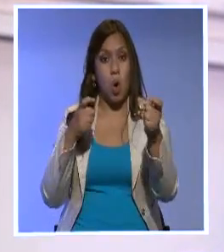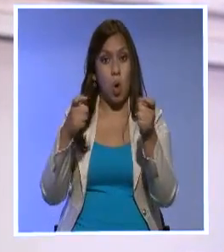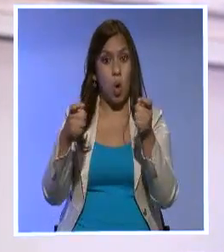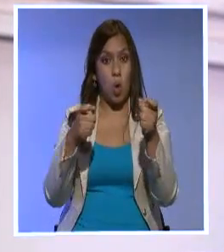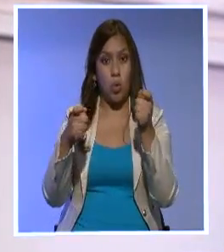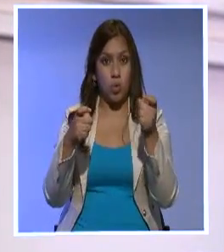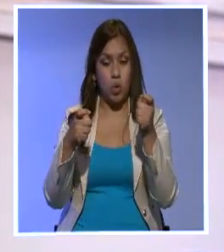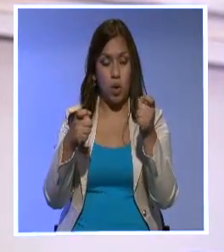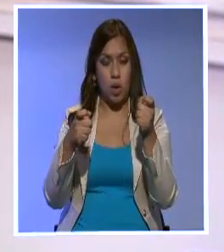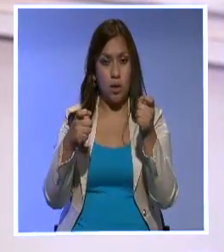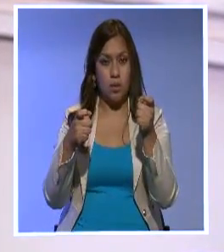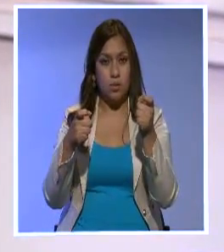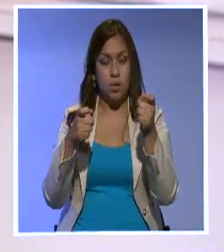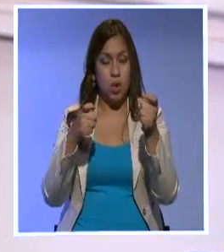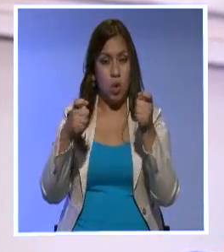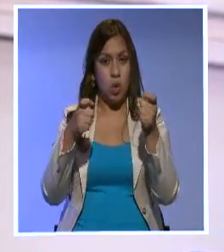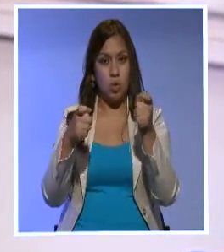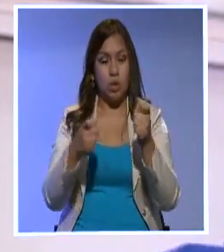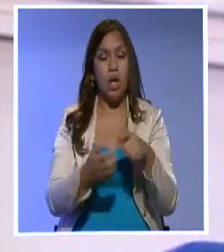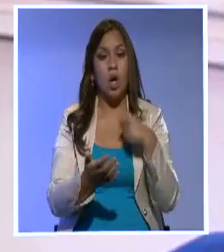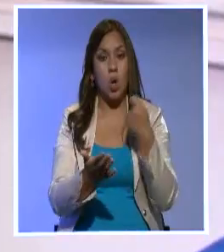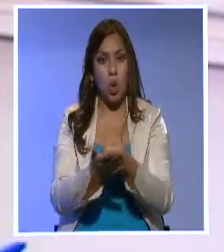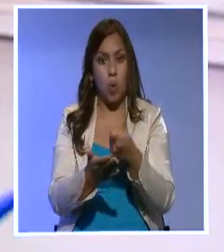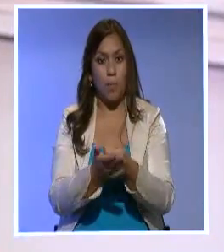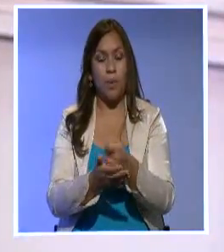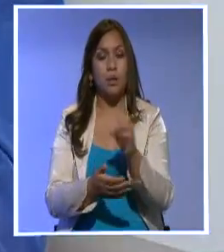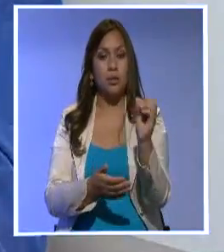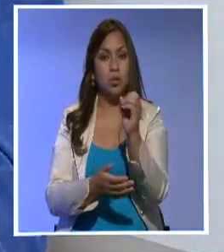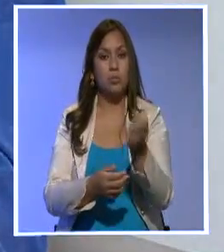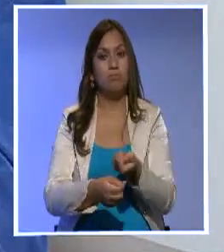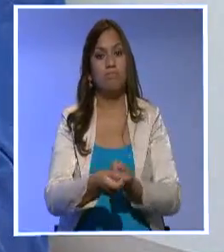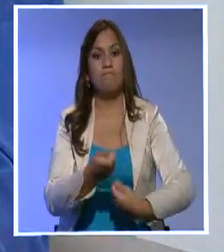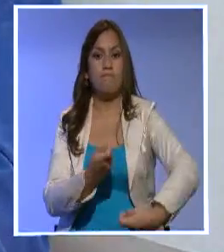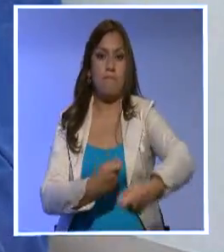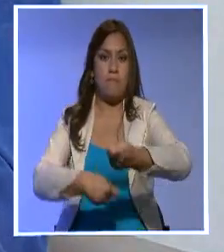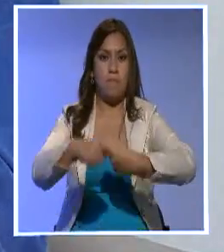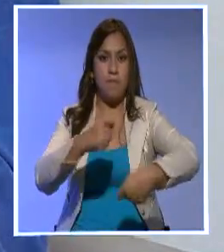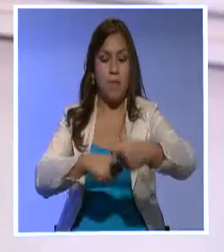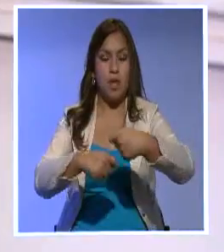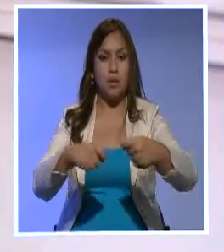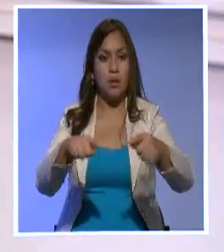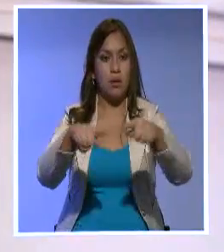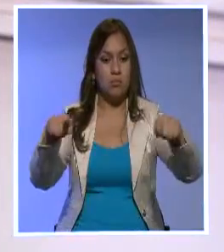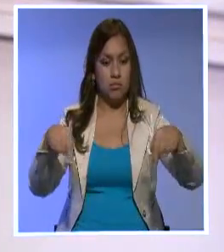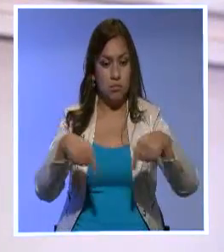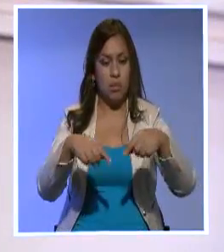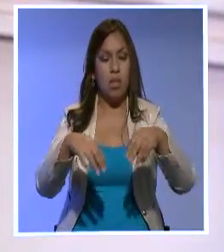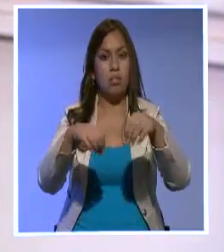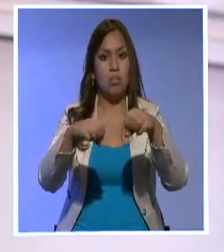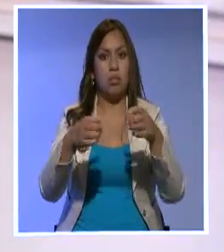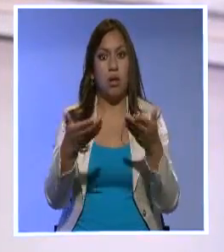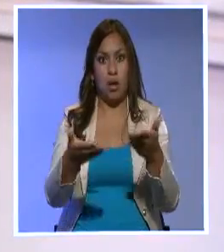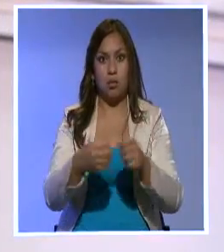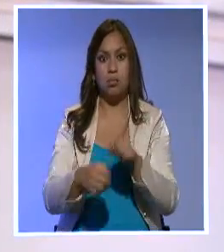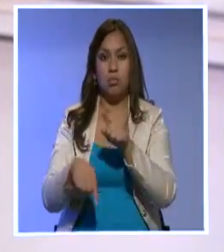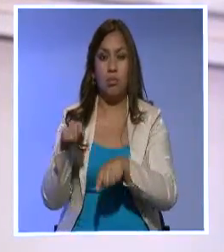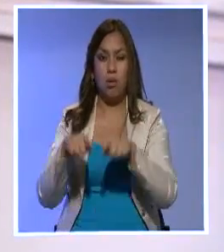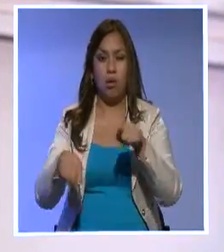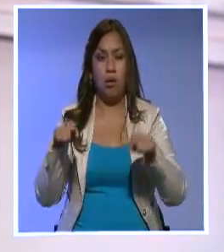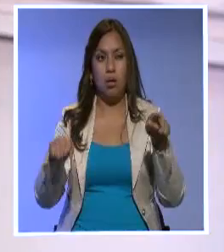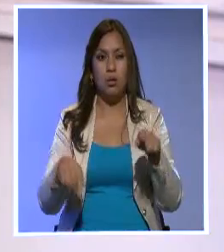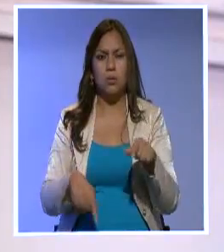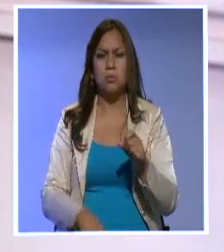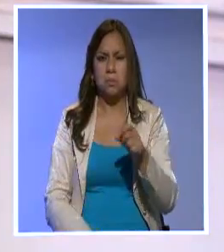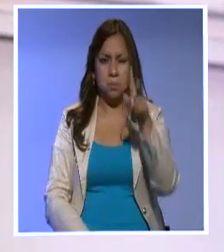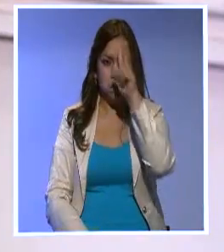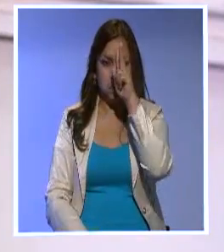lo que es la compra y venta de bienes que muchas veces producen especulación especialmente cuando estamos